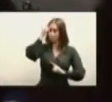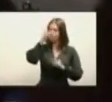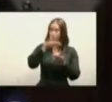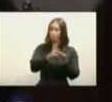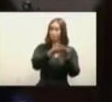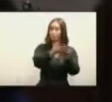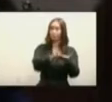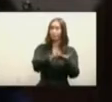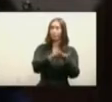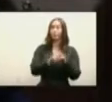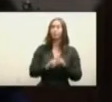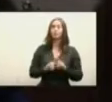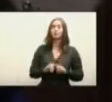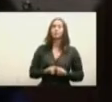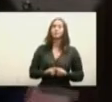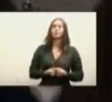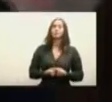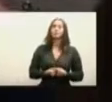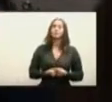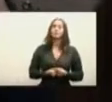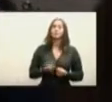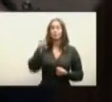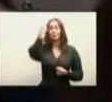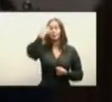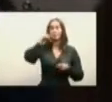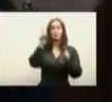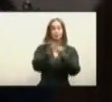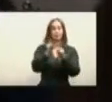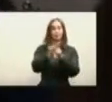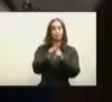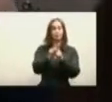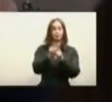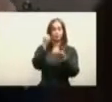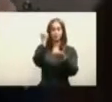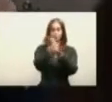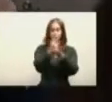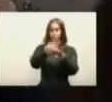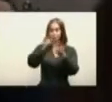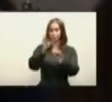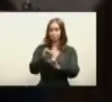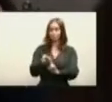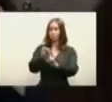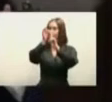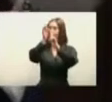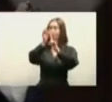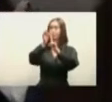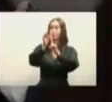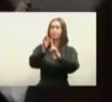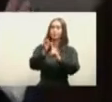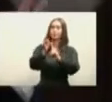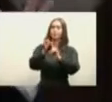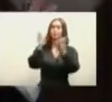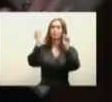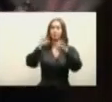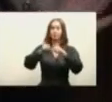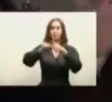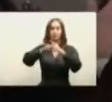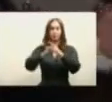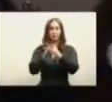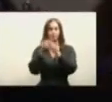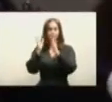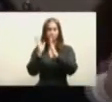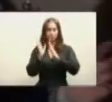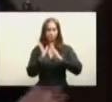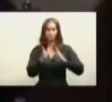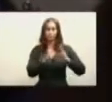no da para tu pagar una carrera a un hijo tuyo en una universidad privada estamos hablando de mucho dinero que entonces se entregará